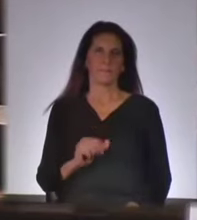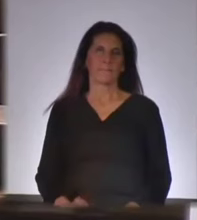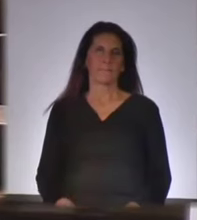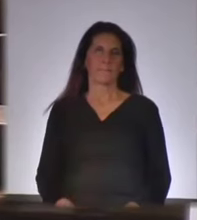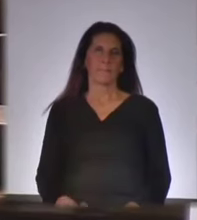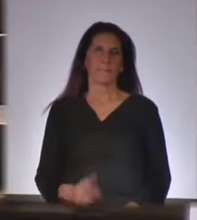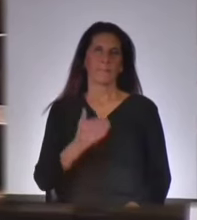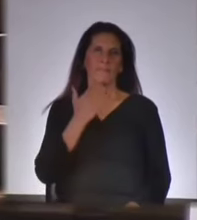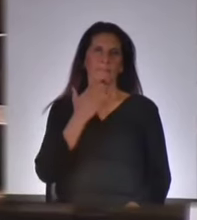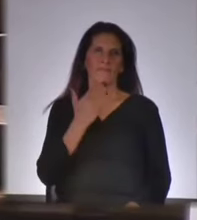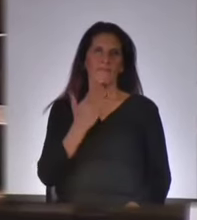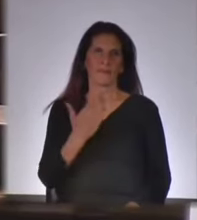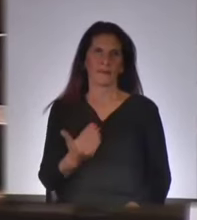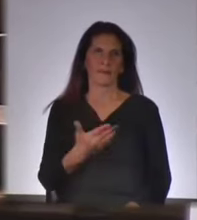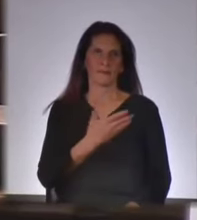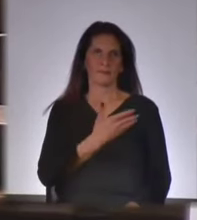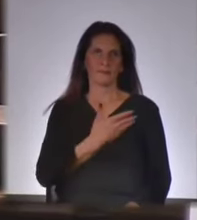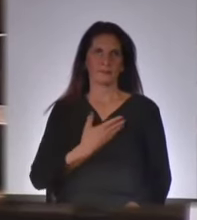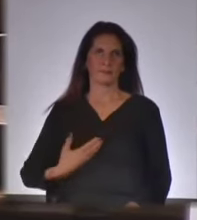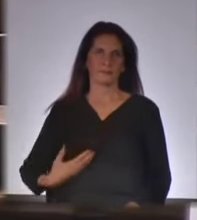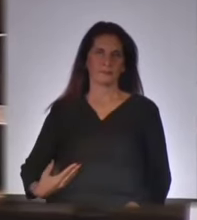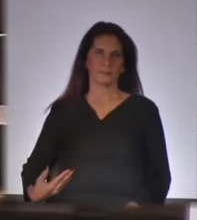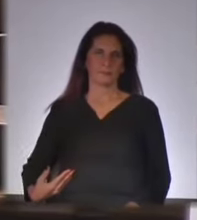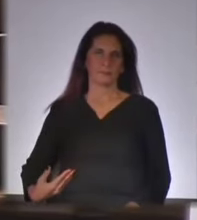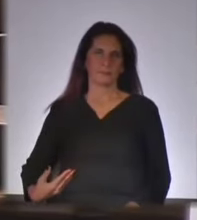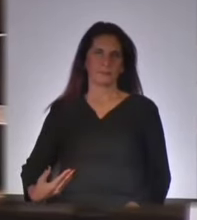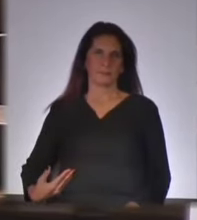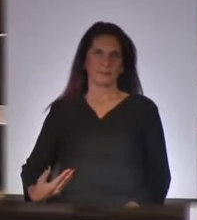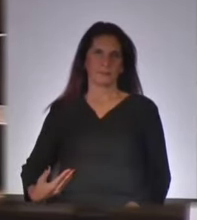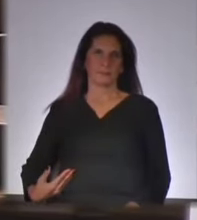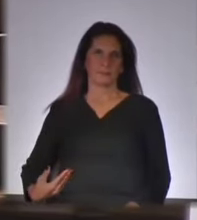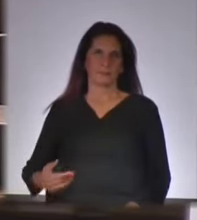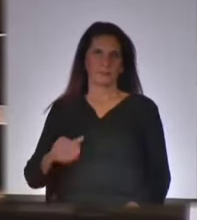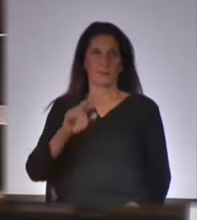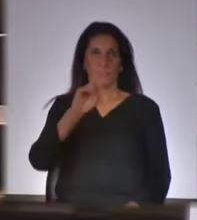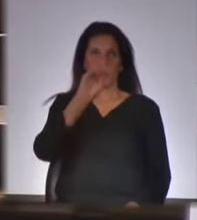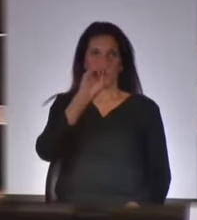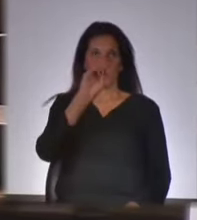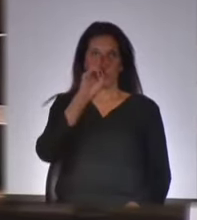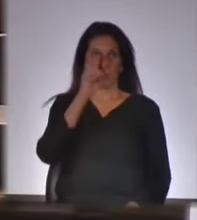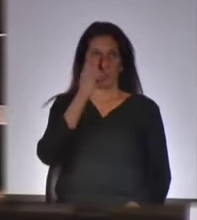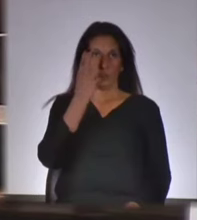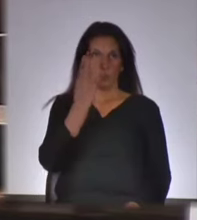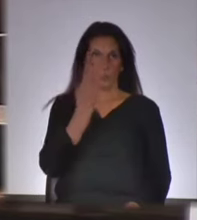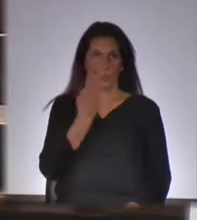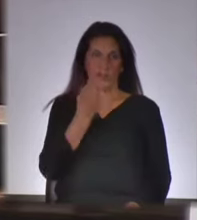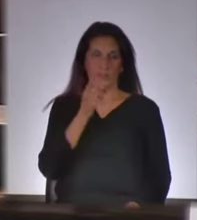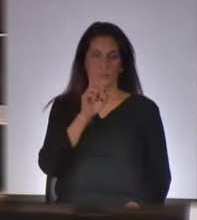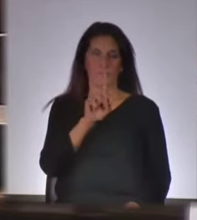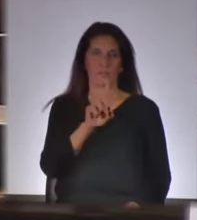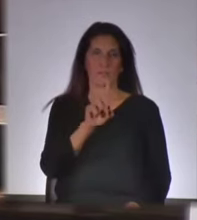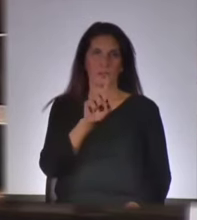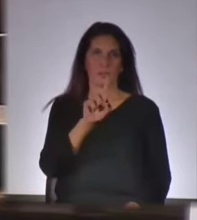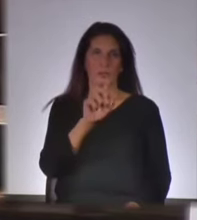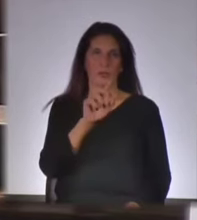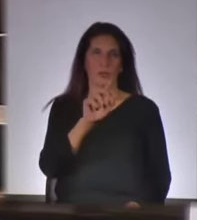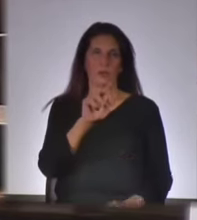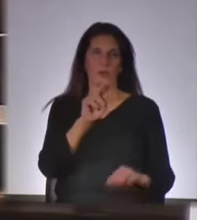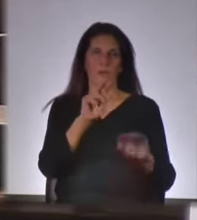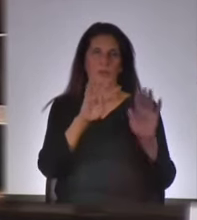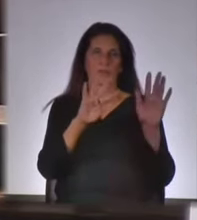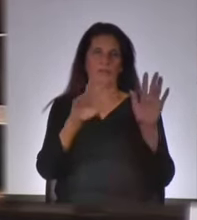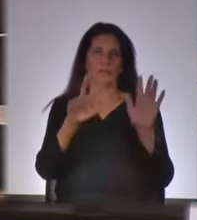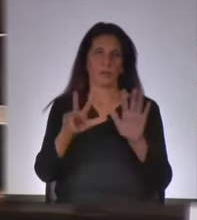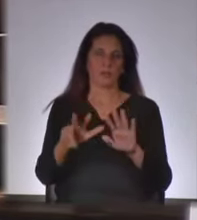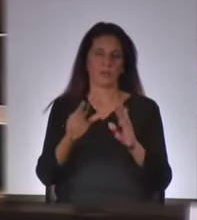muchas gracias señor presidente uruguay con sus 198 ciudadanos detenidos aparecidos